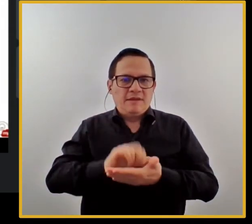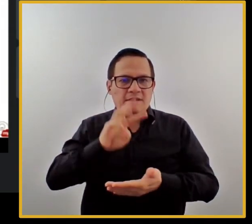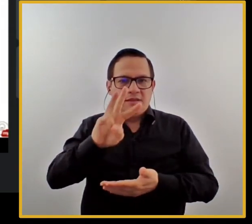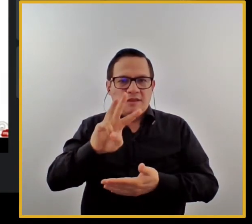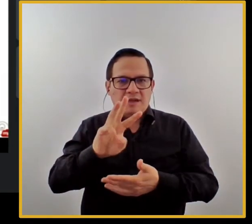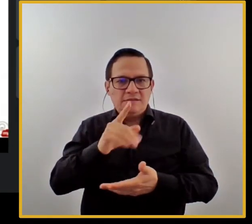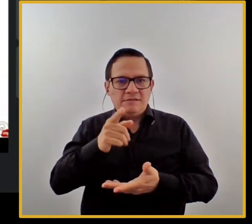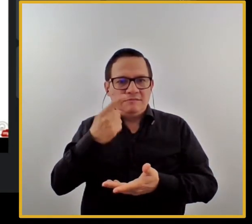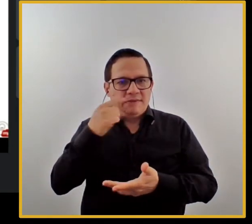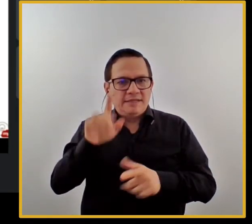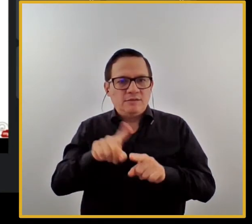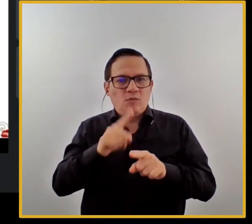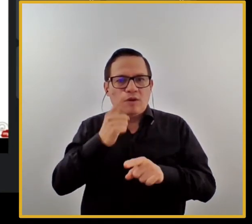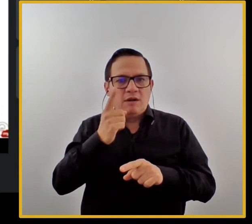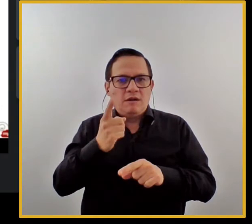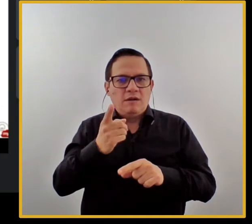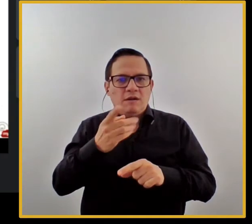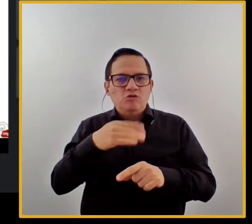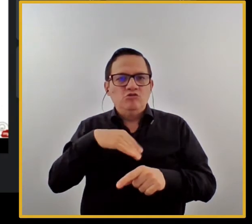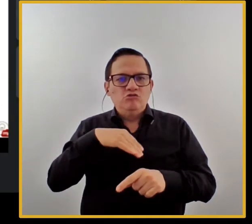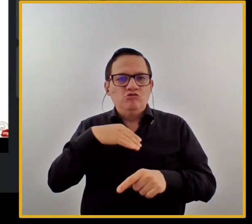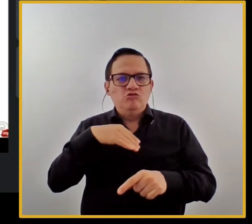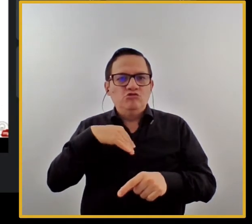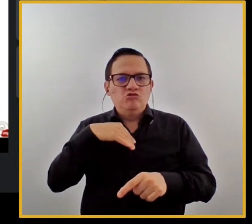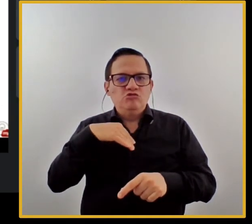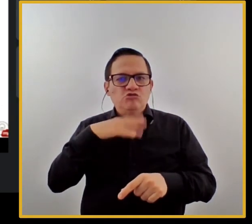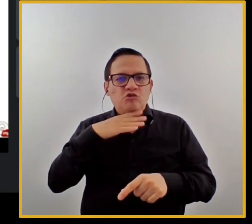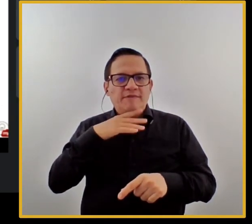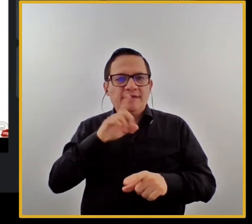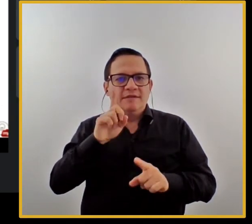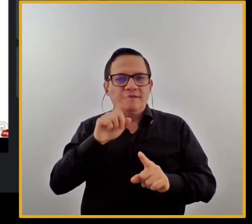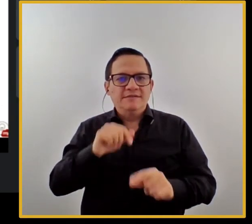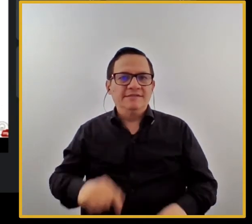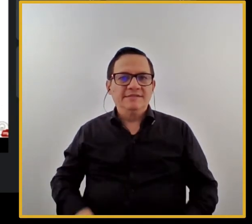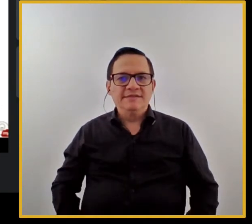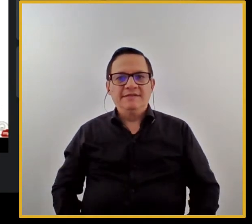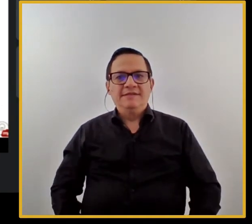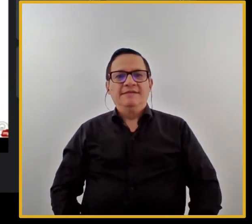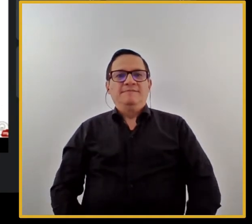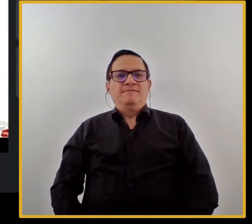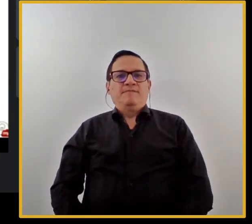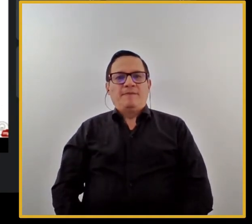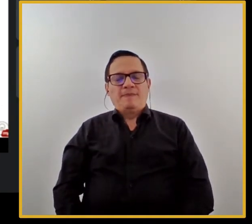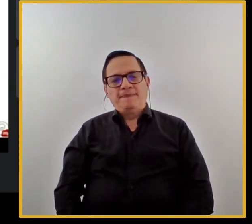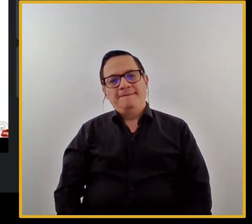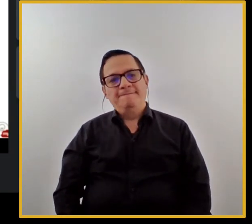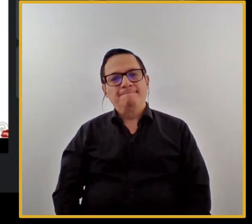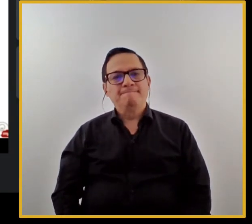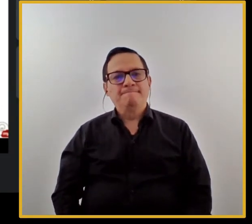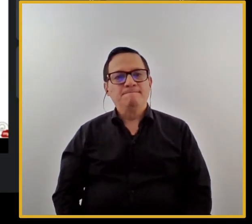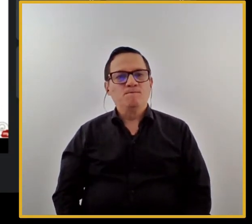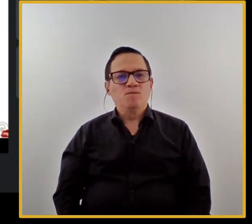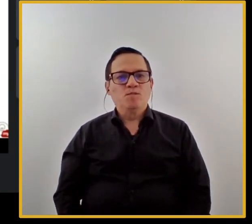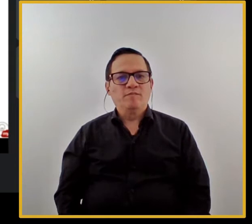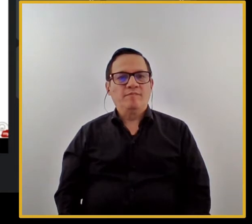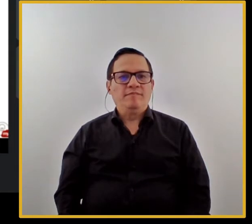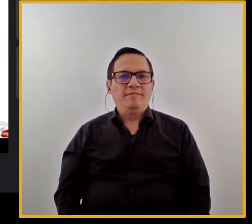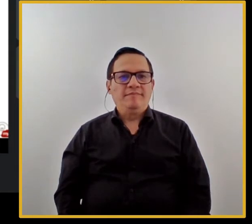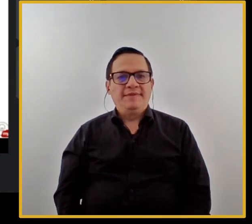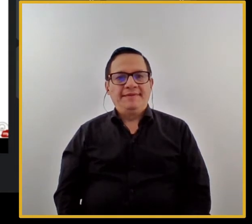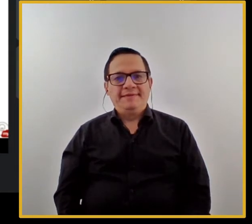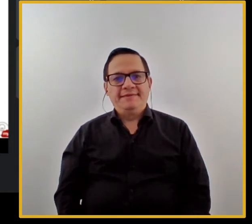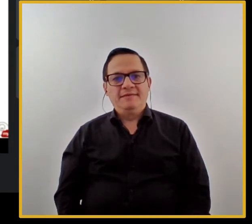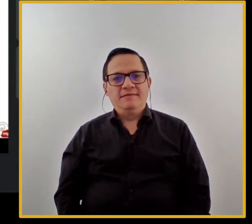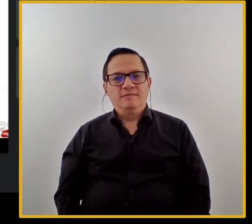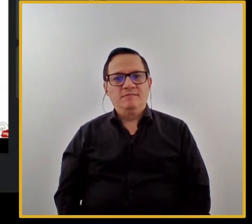Bien, espera. Espera que de pronto, como estaba pendiente de todo acá admitiendo. Bueno, miremos a ver cuál fue el 3